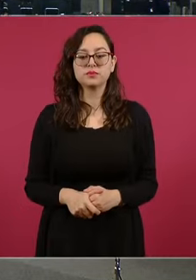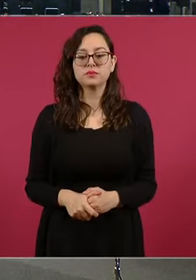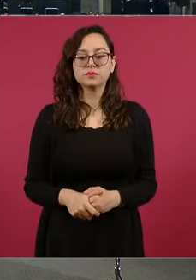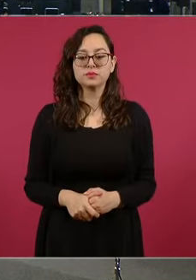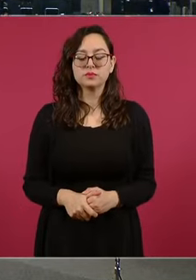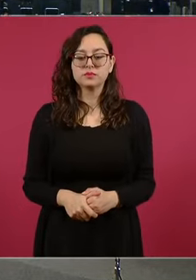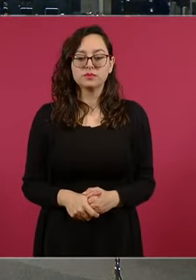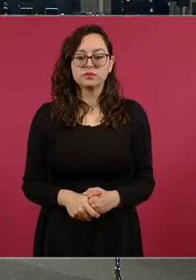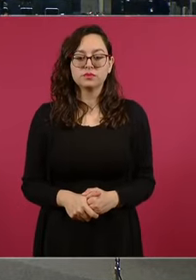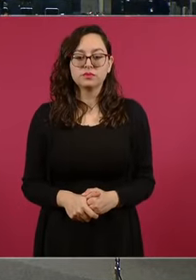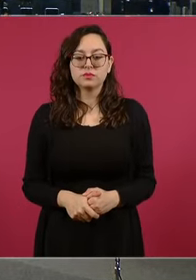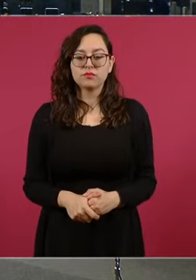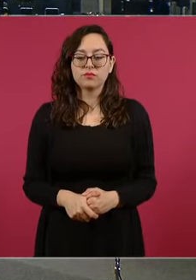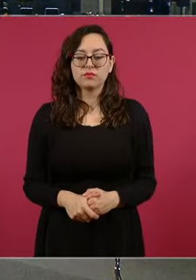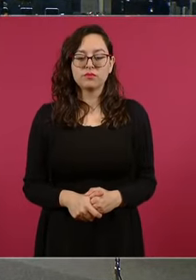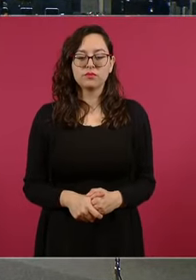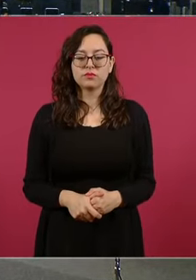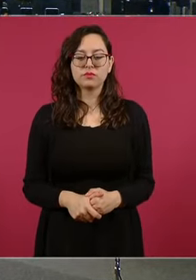Y casi